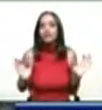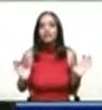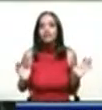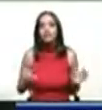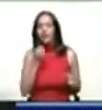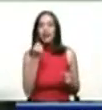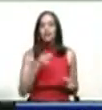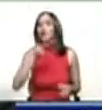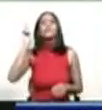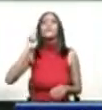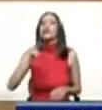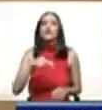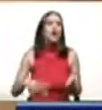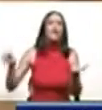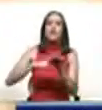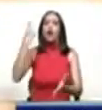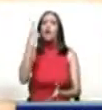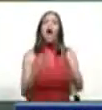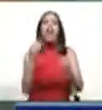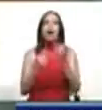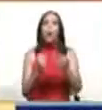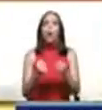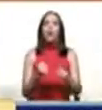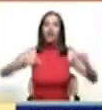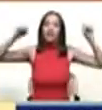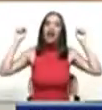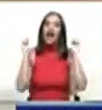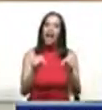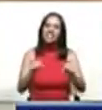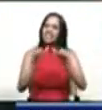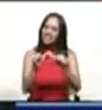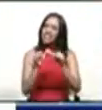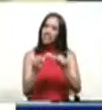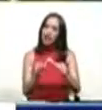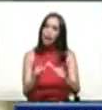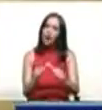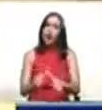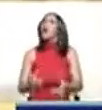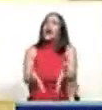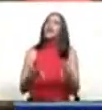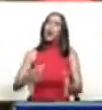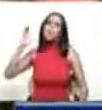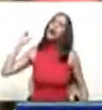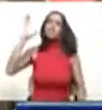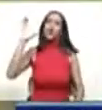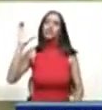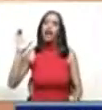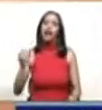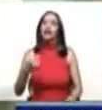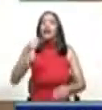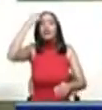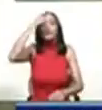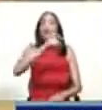más nunca volverá un jalabola, sino ahí seguirá gobernando un patriota. El